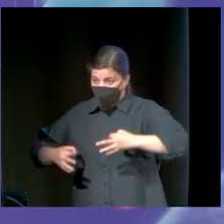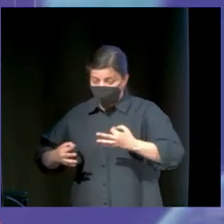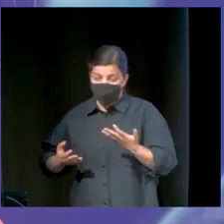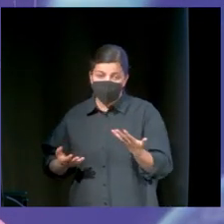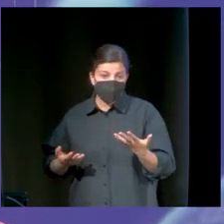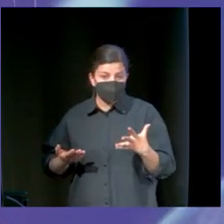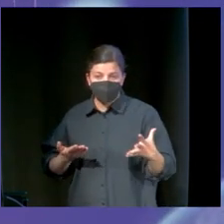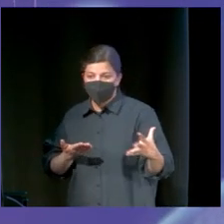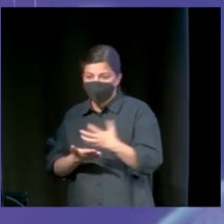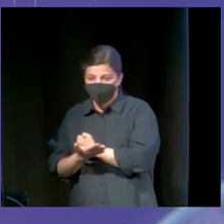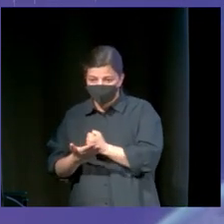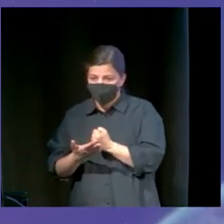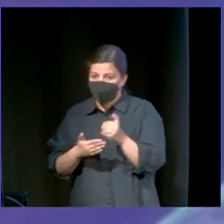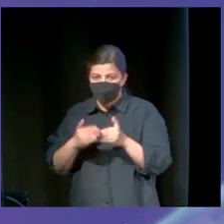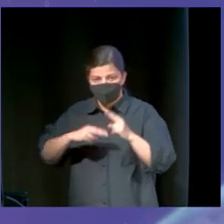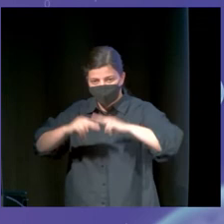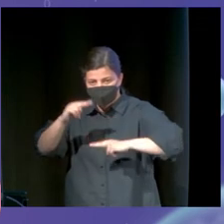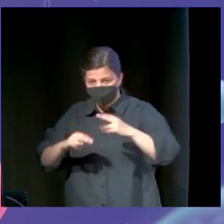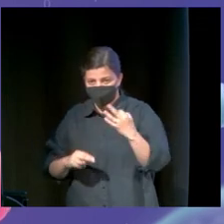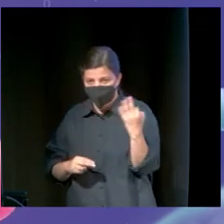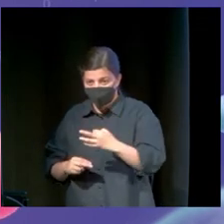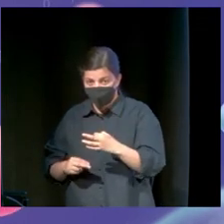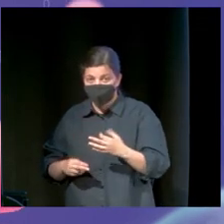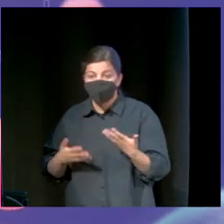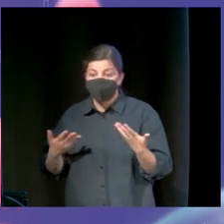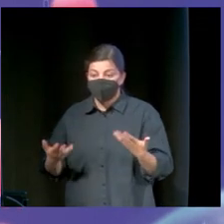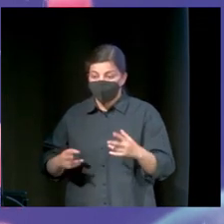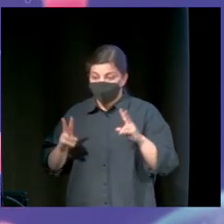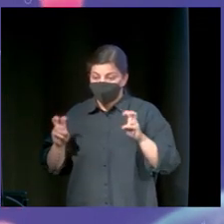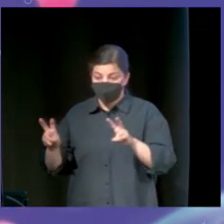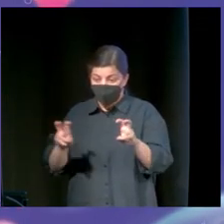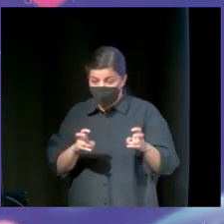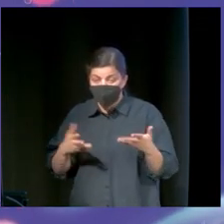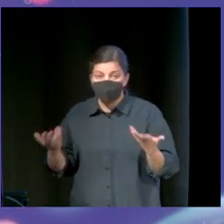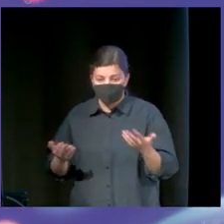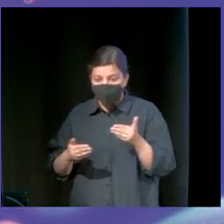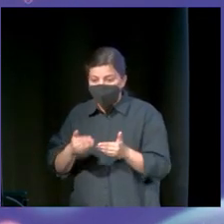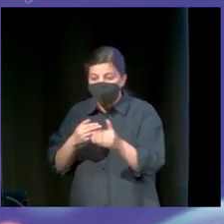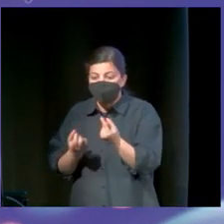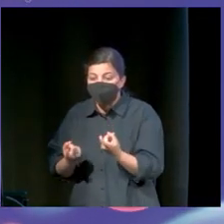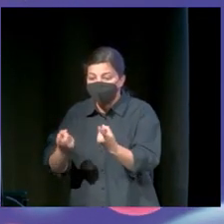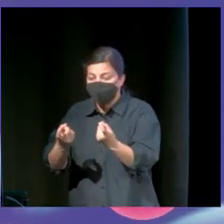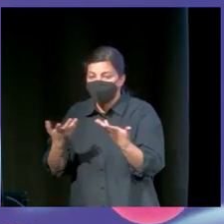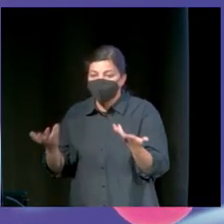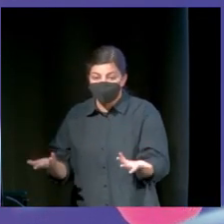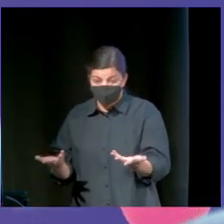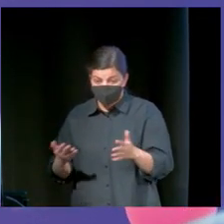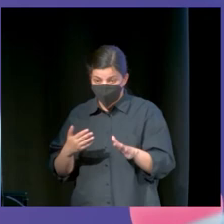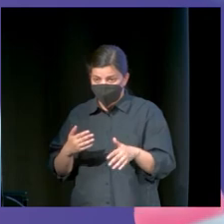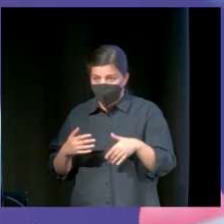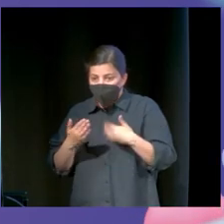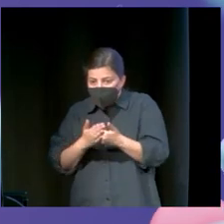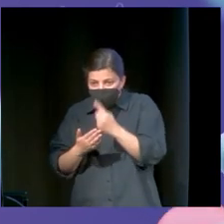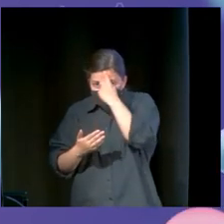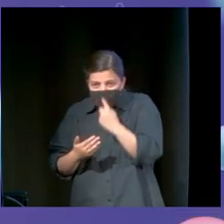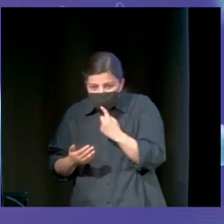todo todo por construir y de hecho ha estado tanto por construir que hay incluso los perfiles